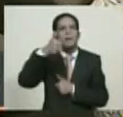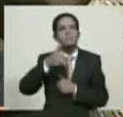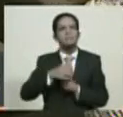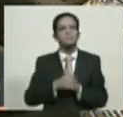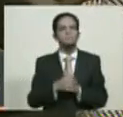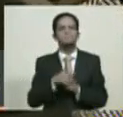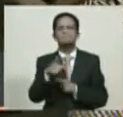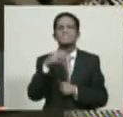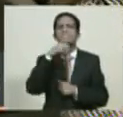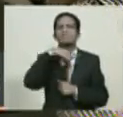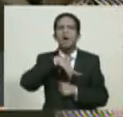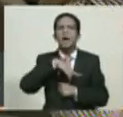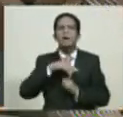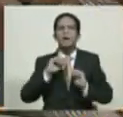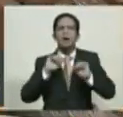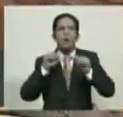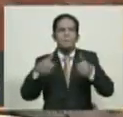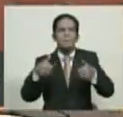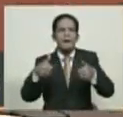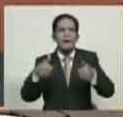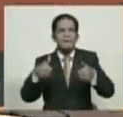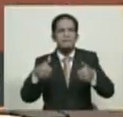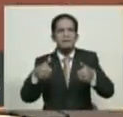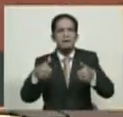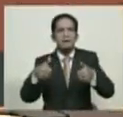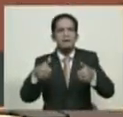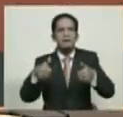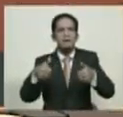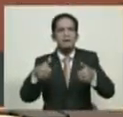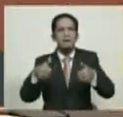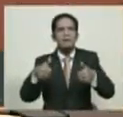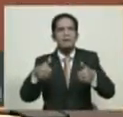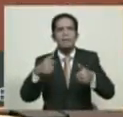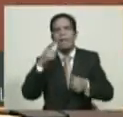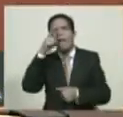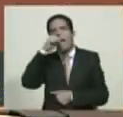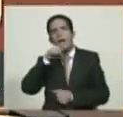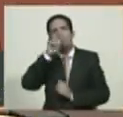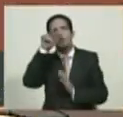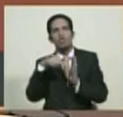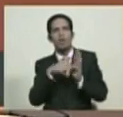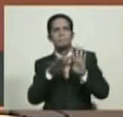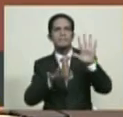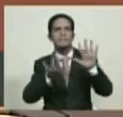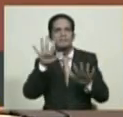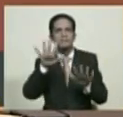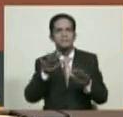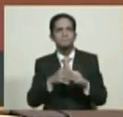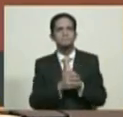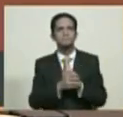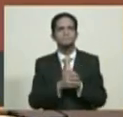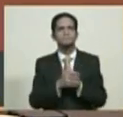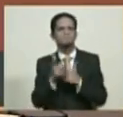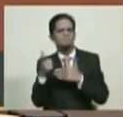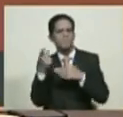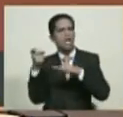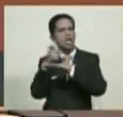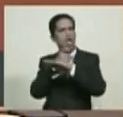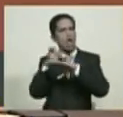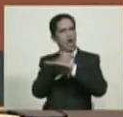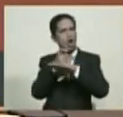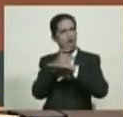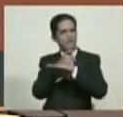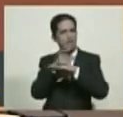historia comienza, por llamarlo así, para ser rigurosos, en el año 2015, cuando el gobierno del presidente Barack